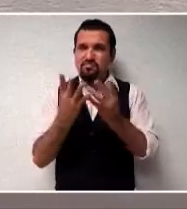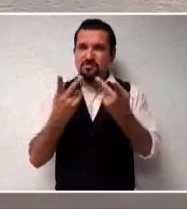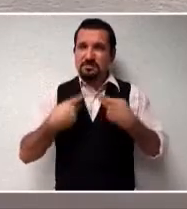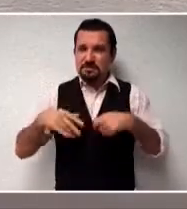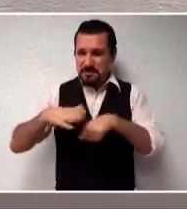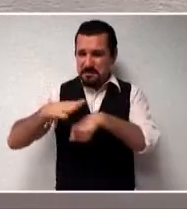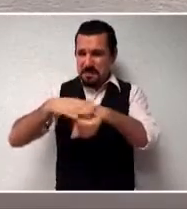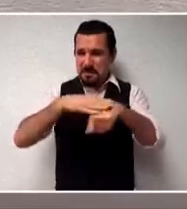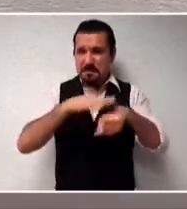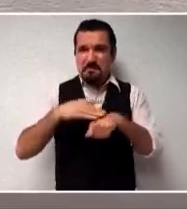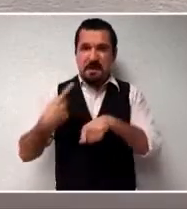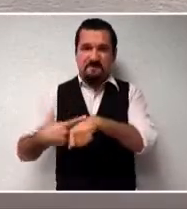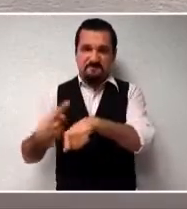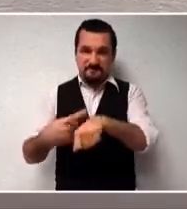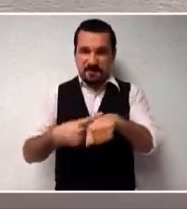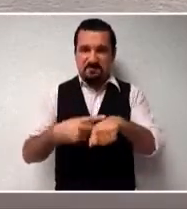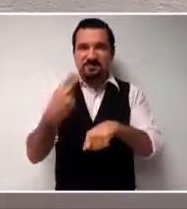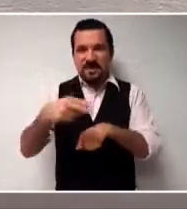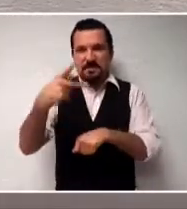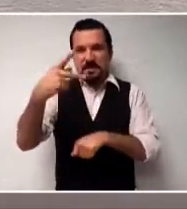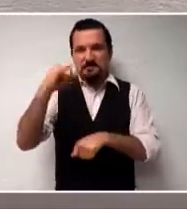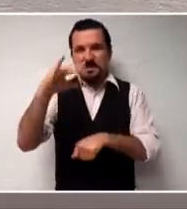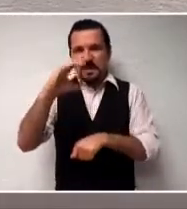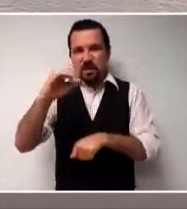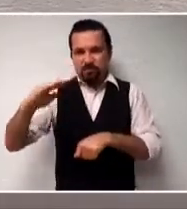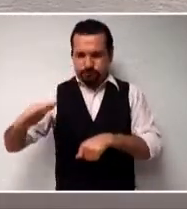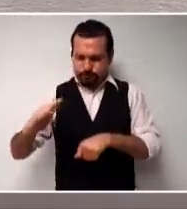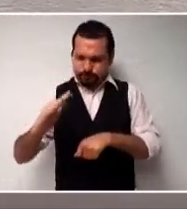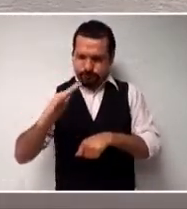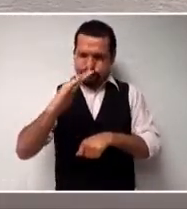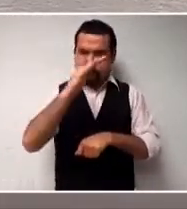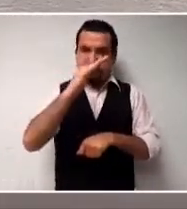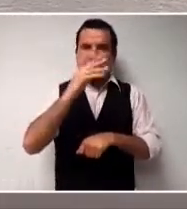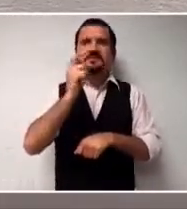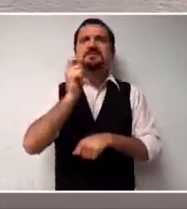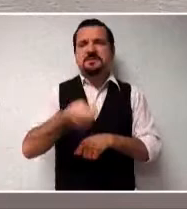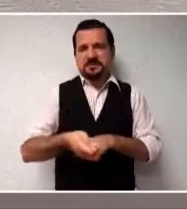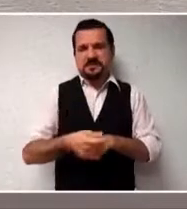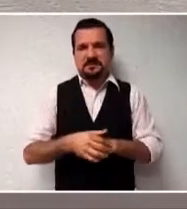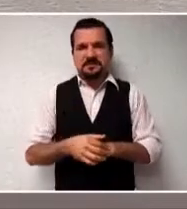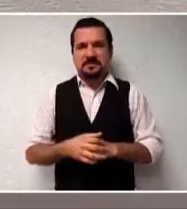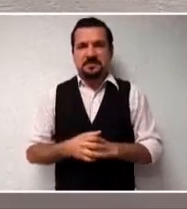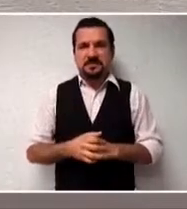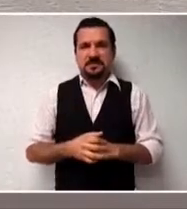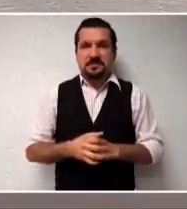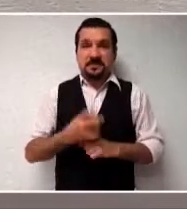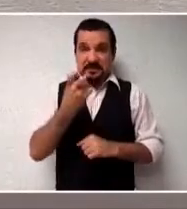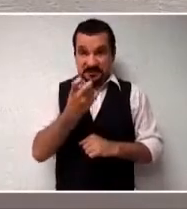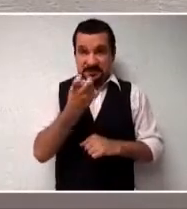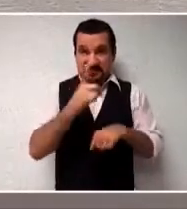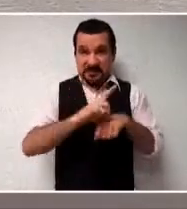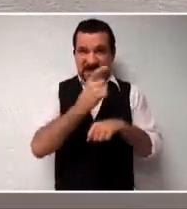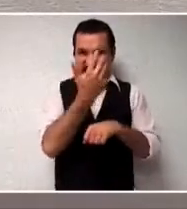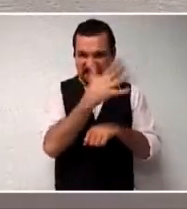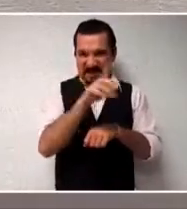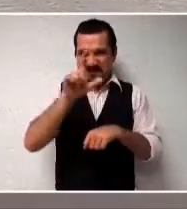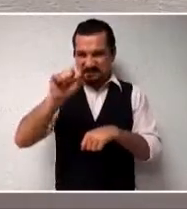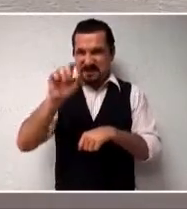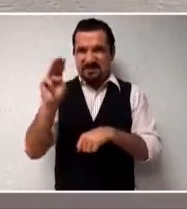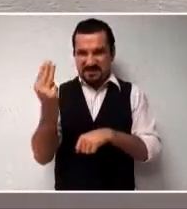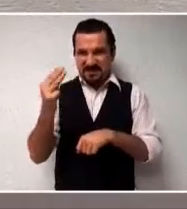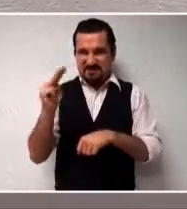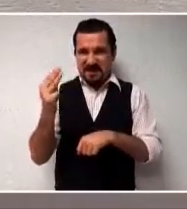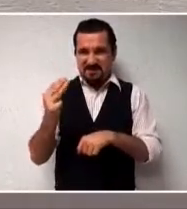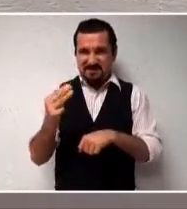en otras palabras el pico de la curva que significa esto que para esos días la tasa